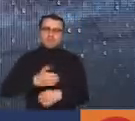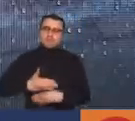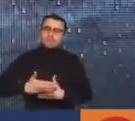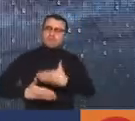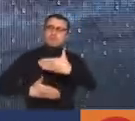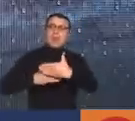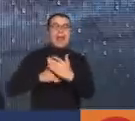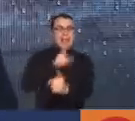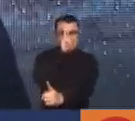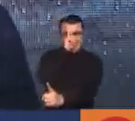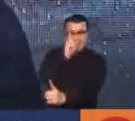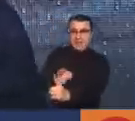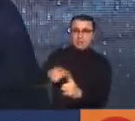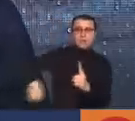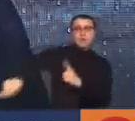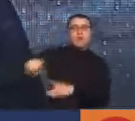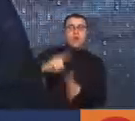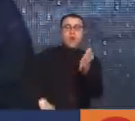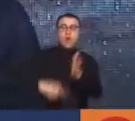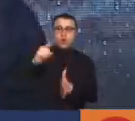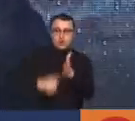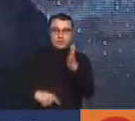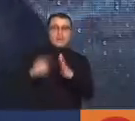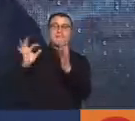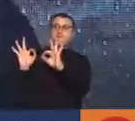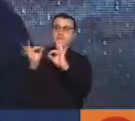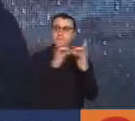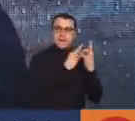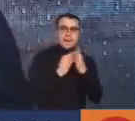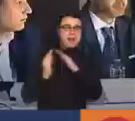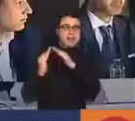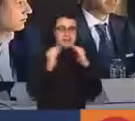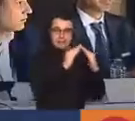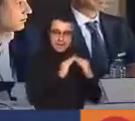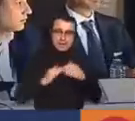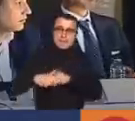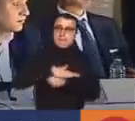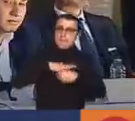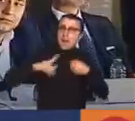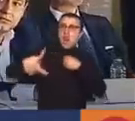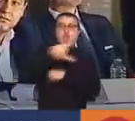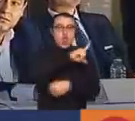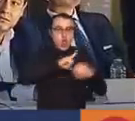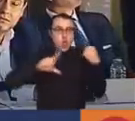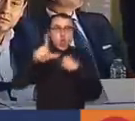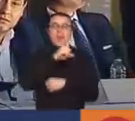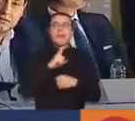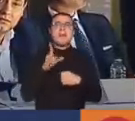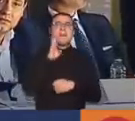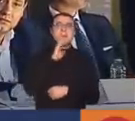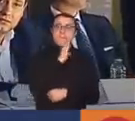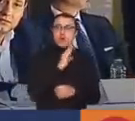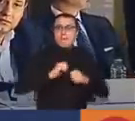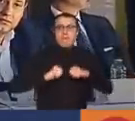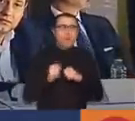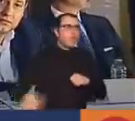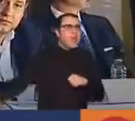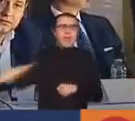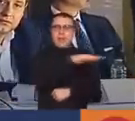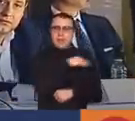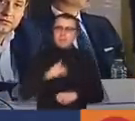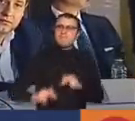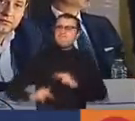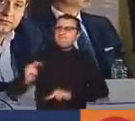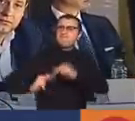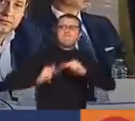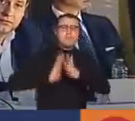mejoramiento de vivienda de muchas familias en los barrios y en la localidad de Bosa y en Bogotá en general.